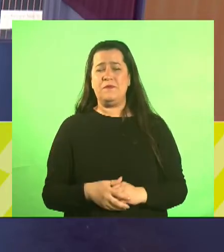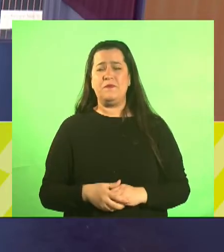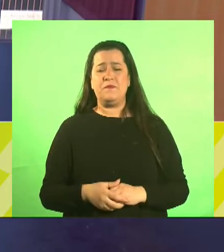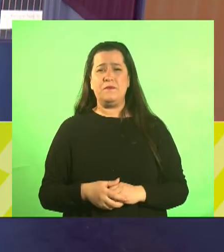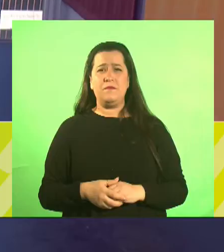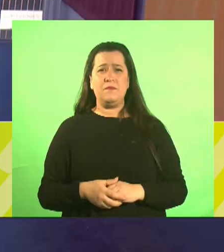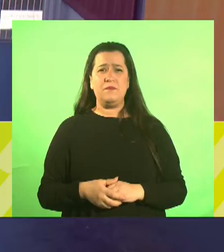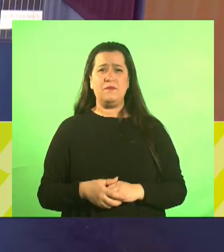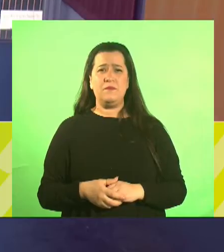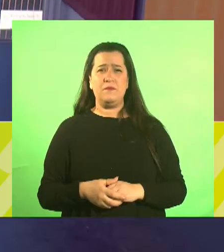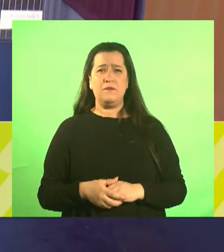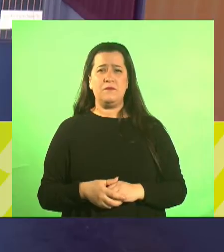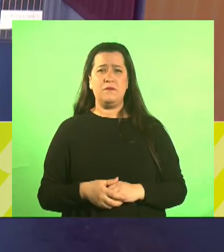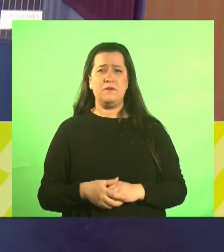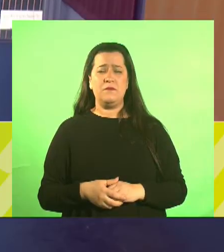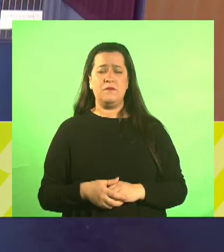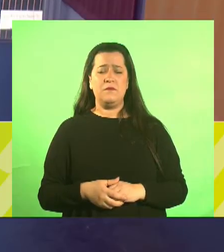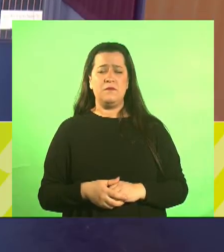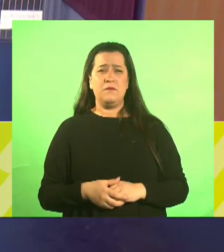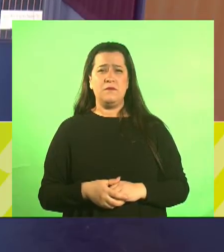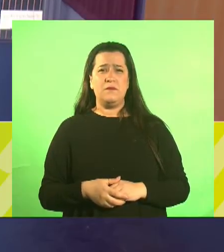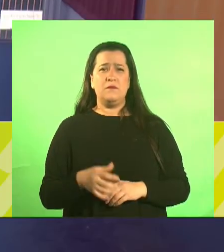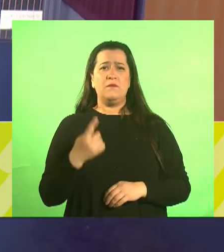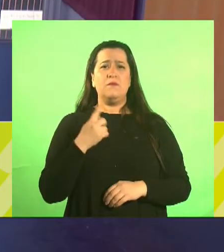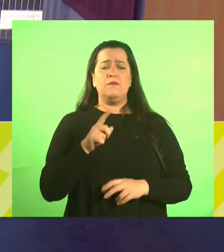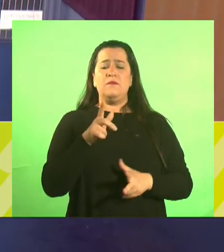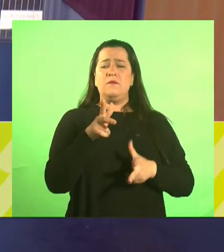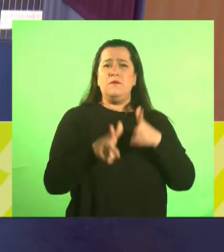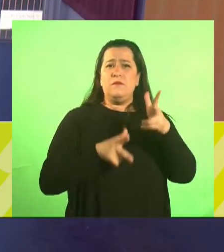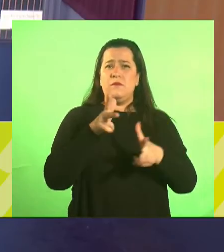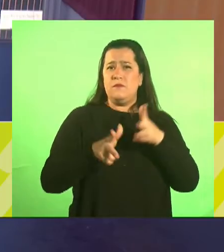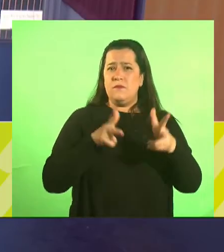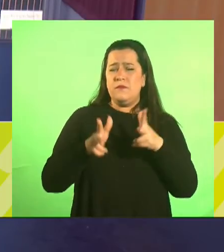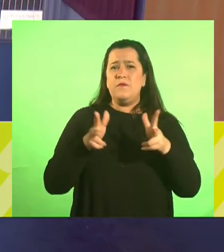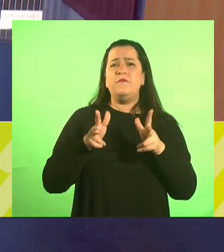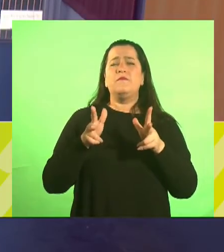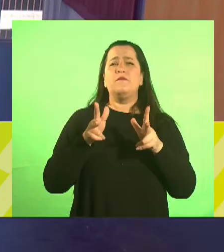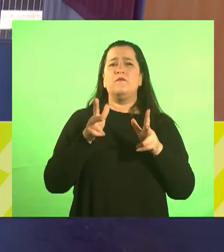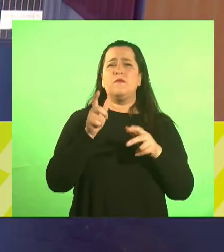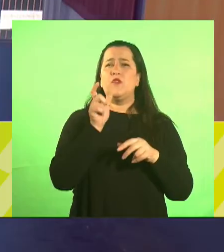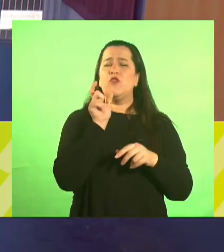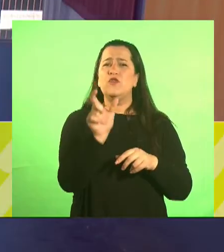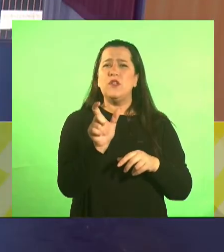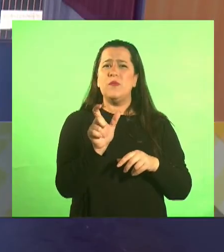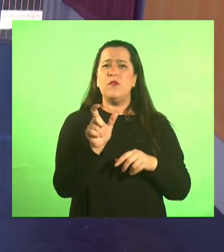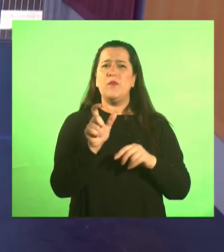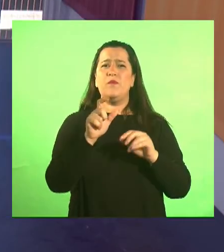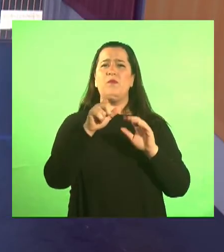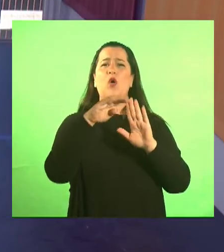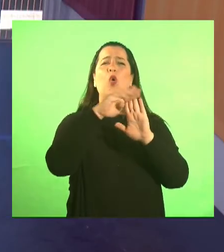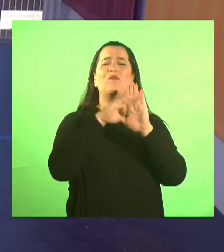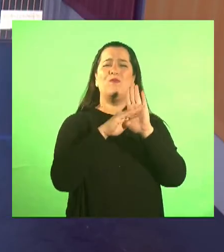Bien, vos recién cuando hablabas incluiste el concepto del currículum.